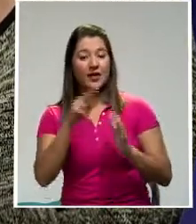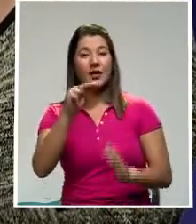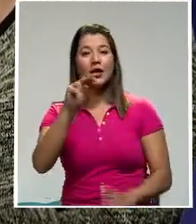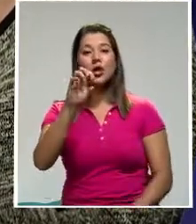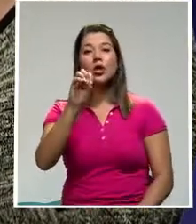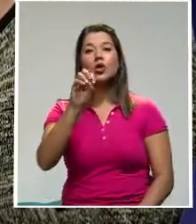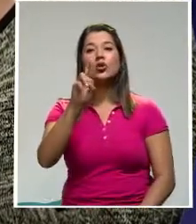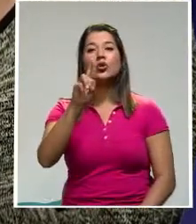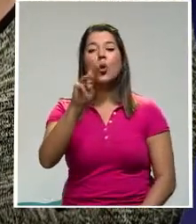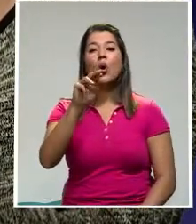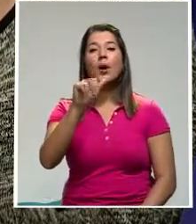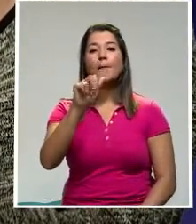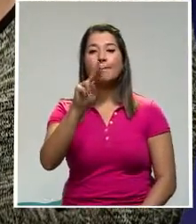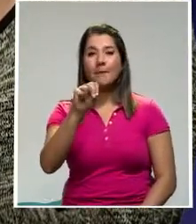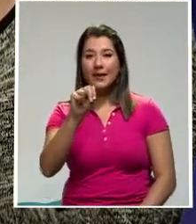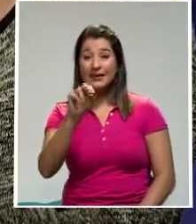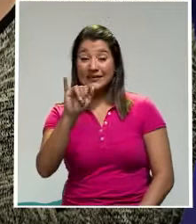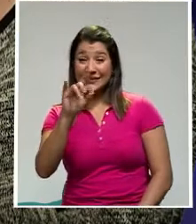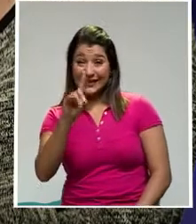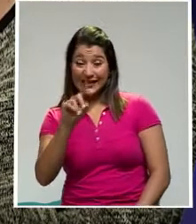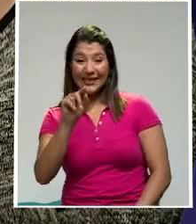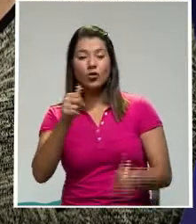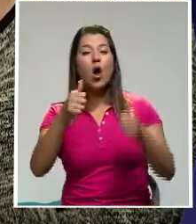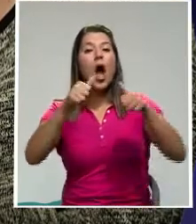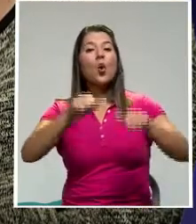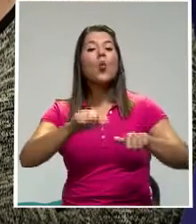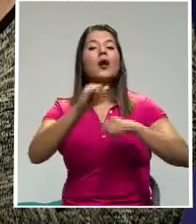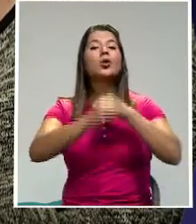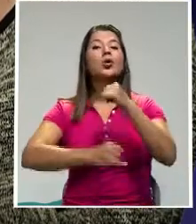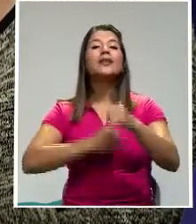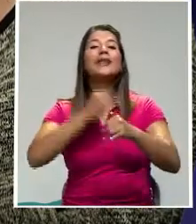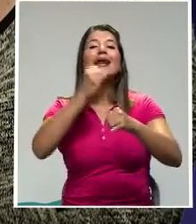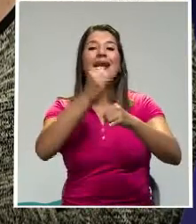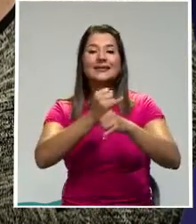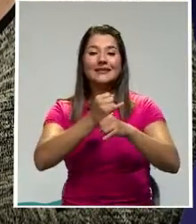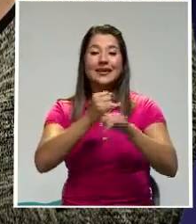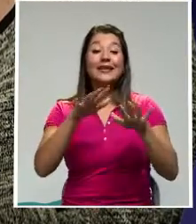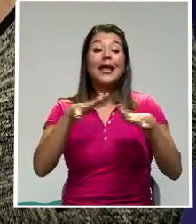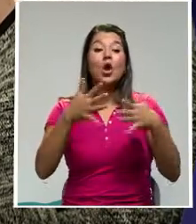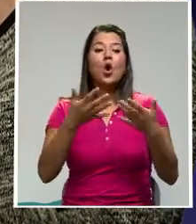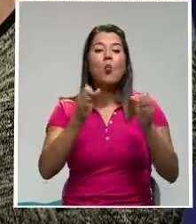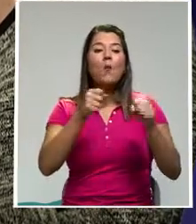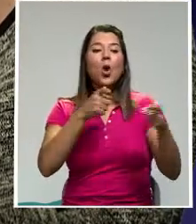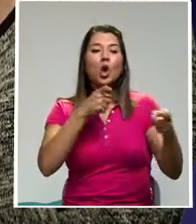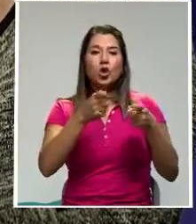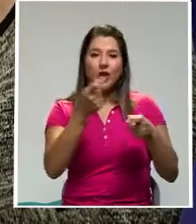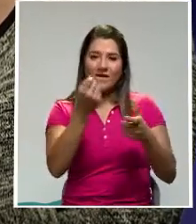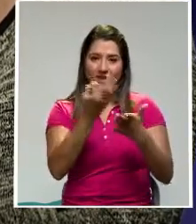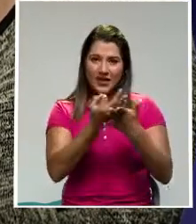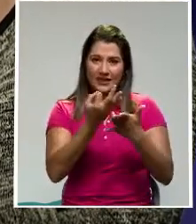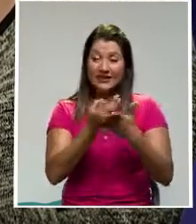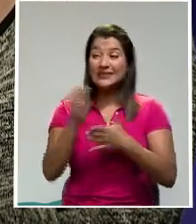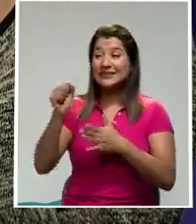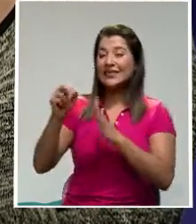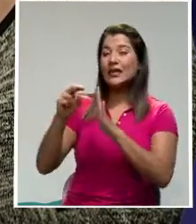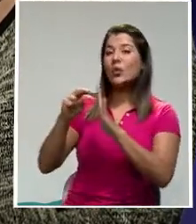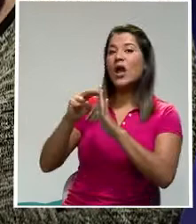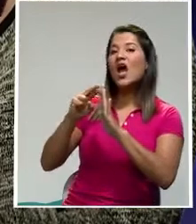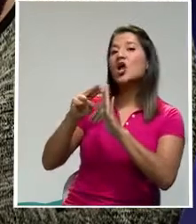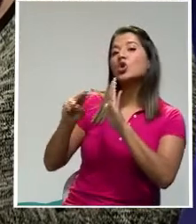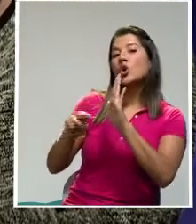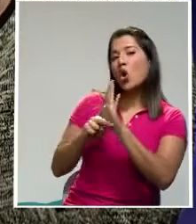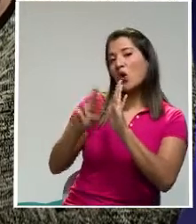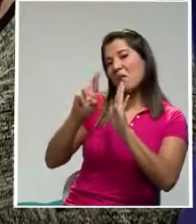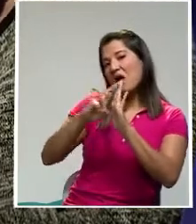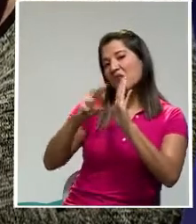NIF son un convenio internacional de cómo contabilizar Es una norma Una internacional. Es una